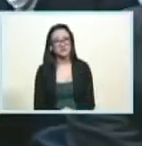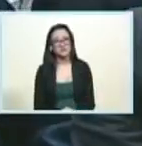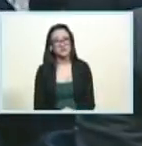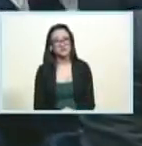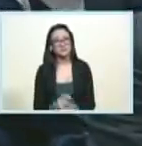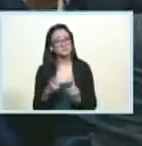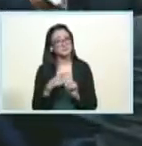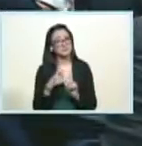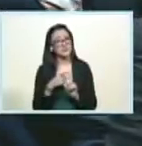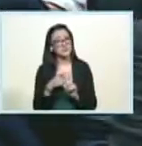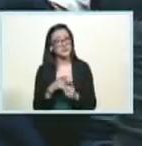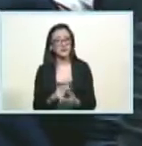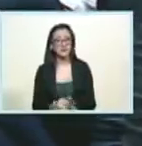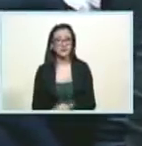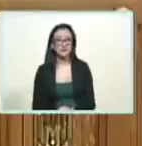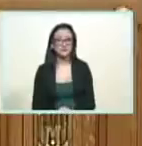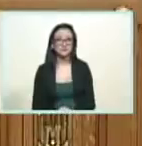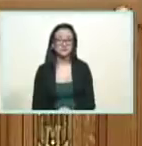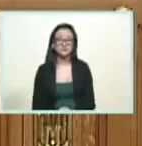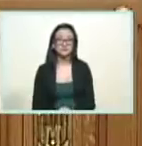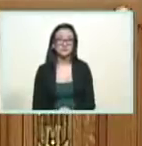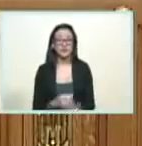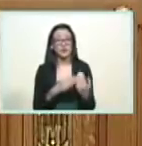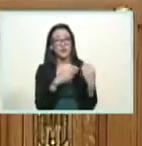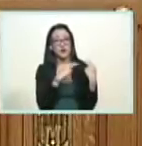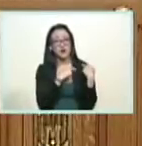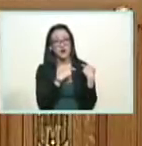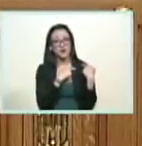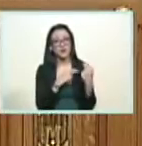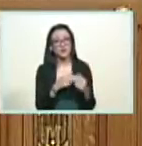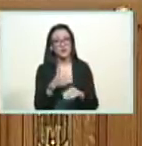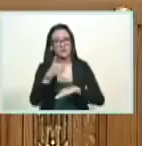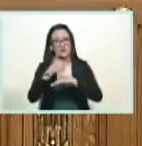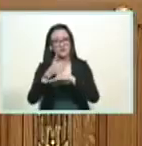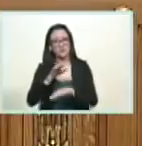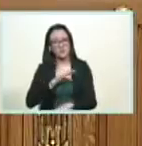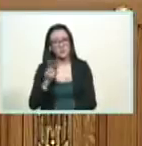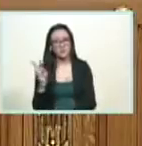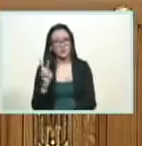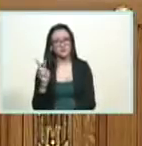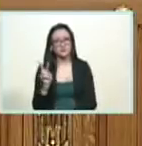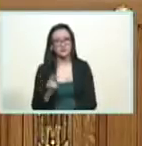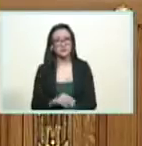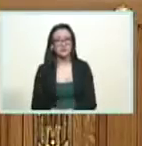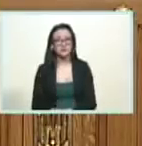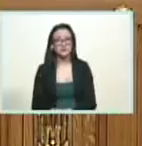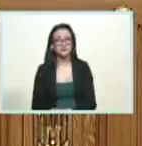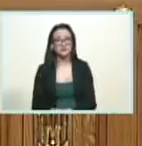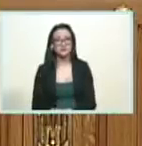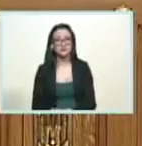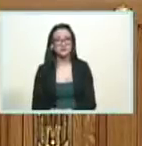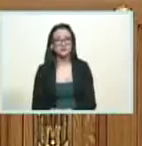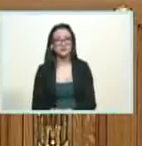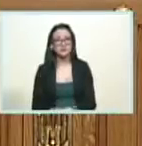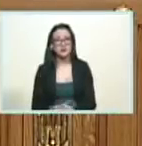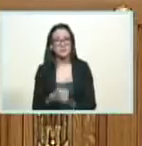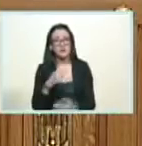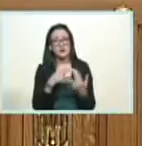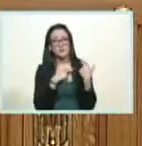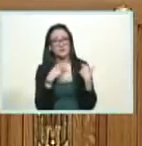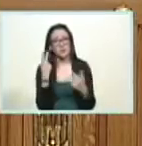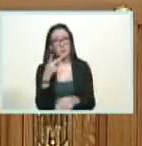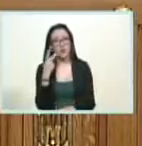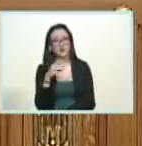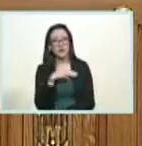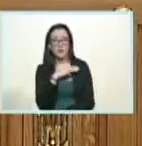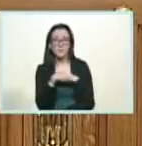es lo primero. Y los cargos de dirección del país. Y mientras más responsabilidad